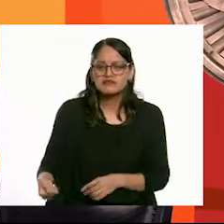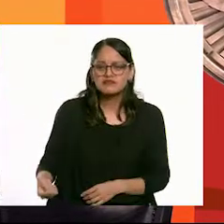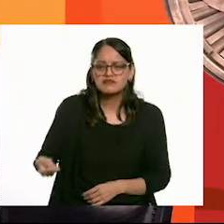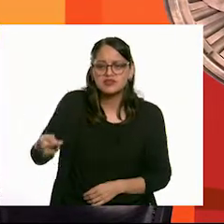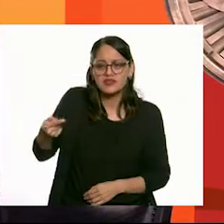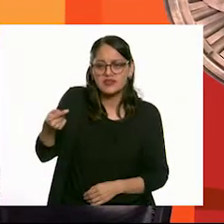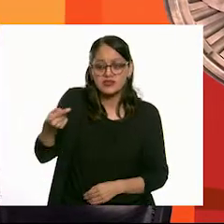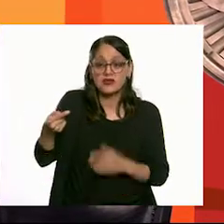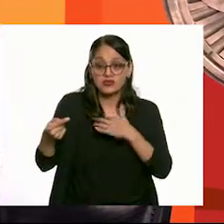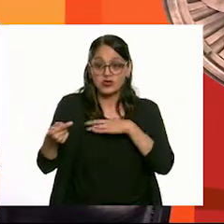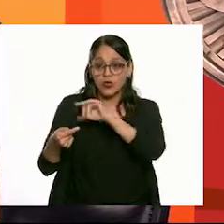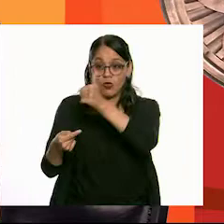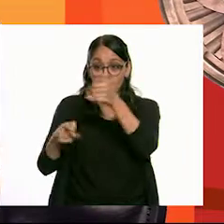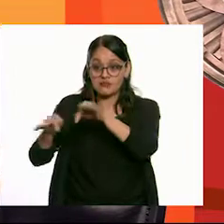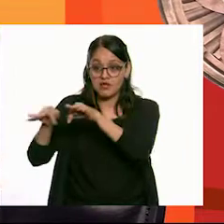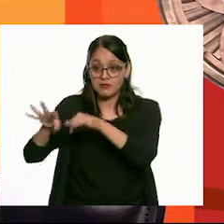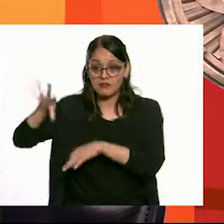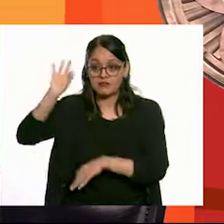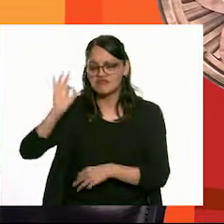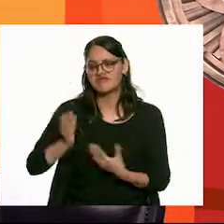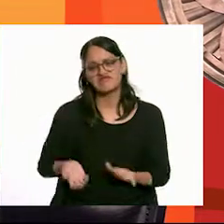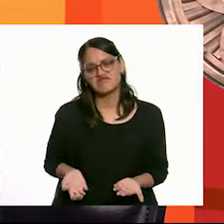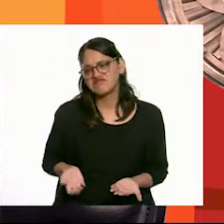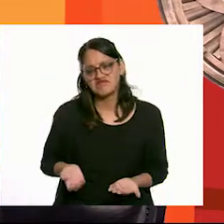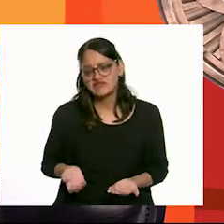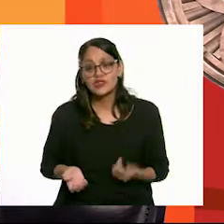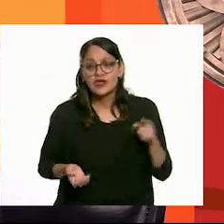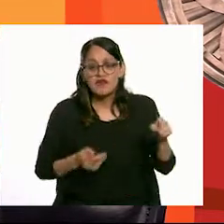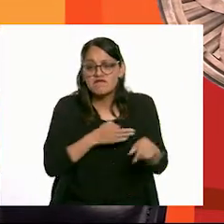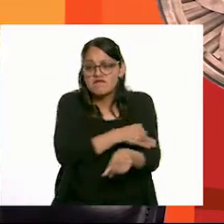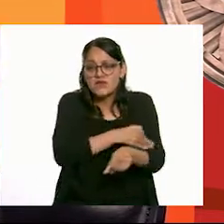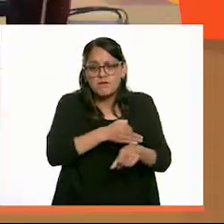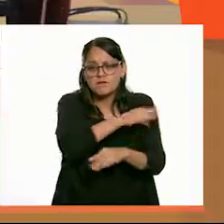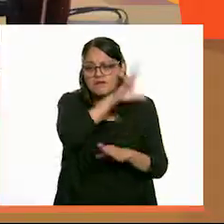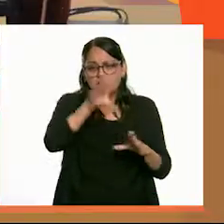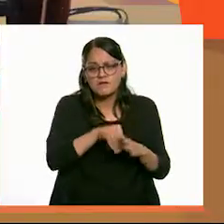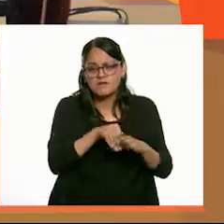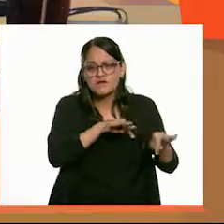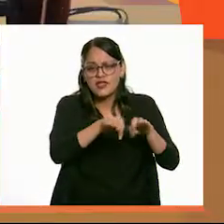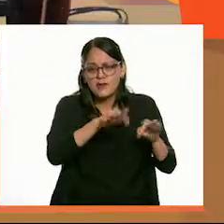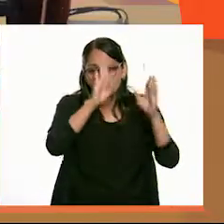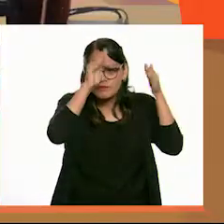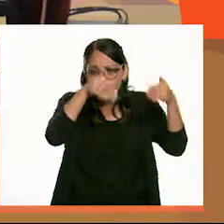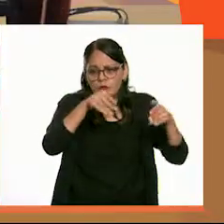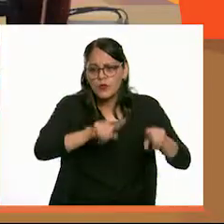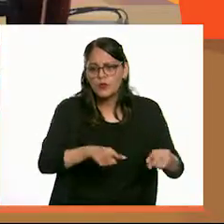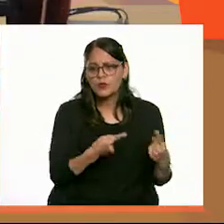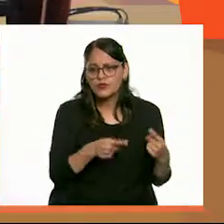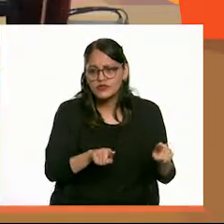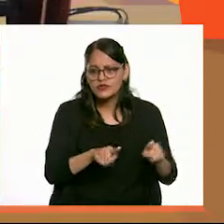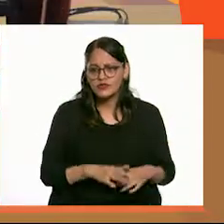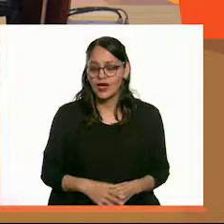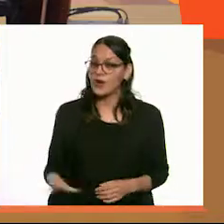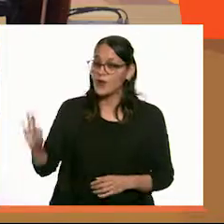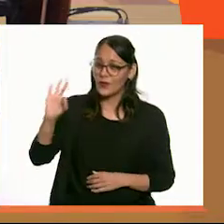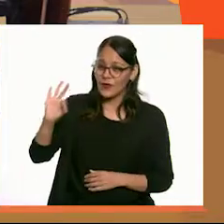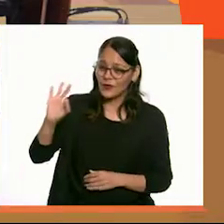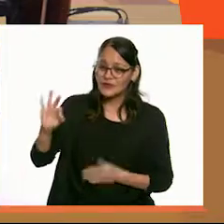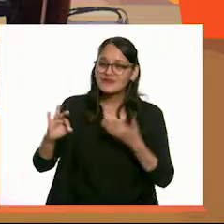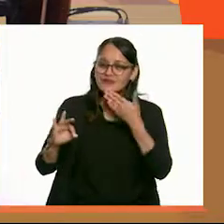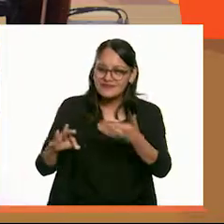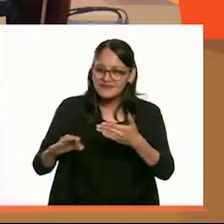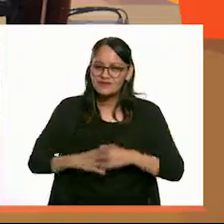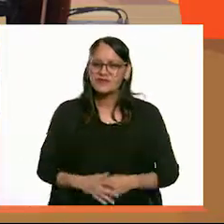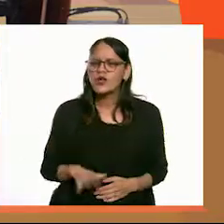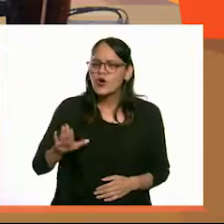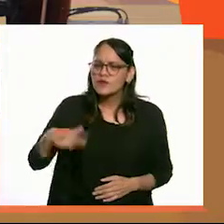muchas opciones. Toda mi familia trabajaba de la música. ¡Excelente, Beethoven! Ahora, cuéntanos si has tenido